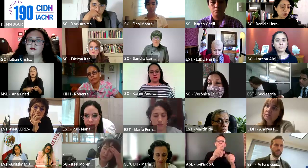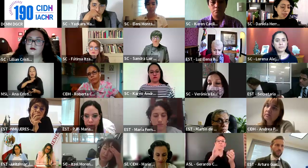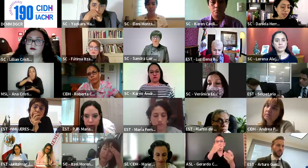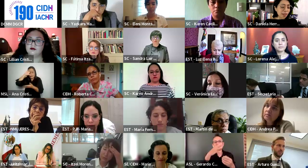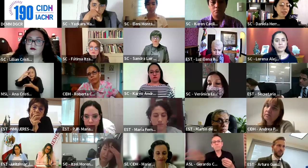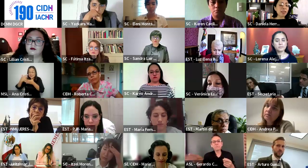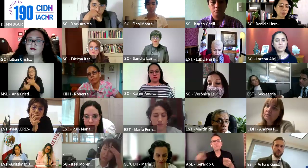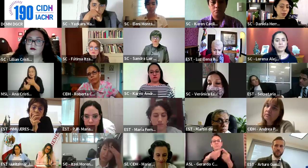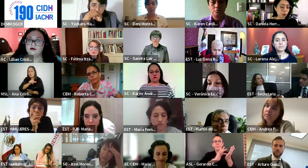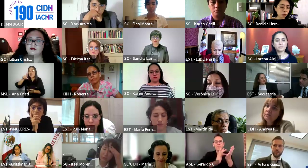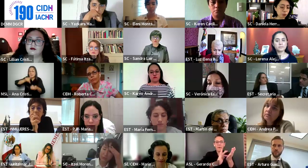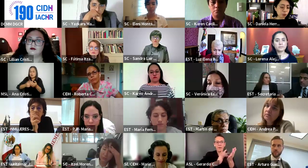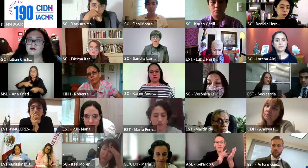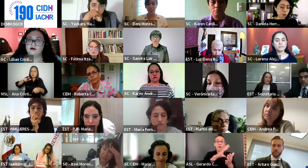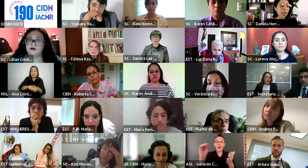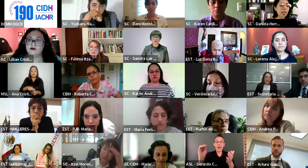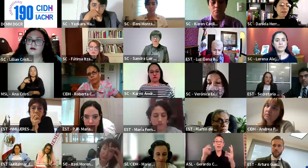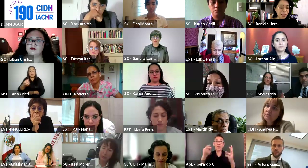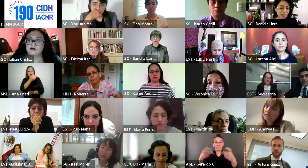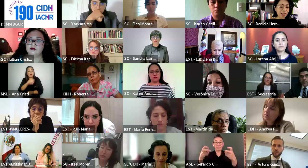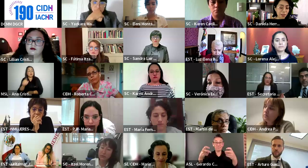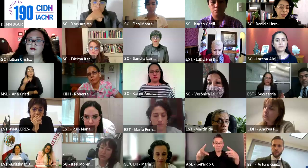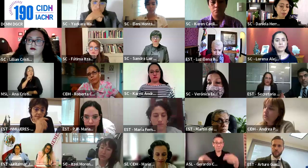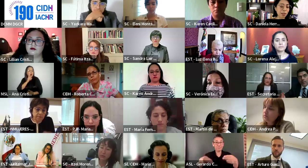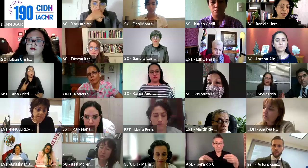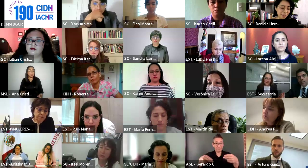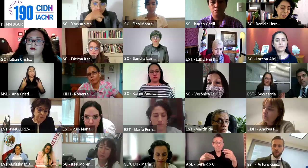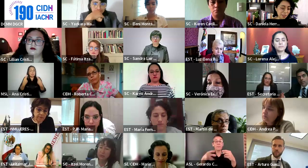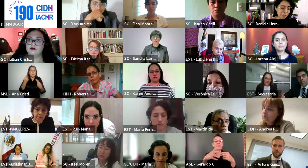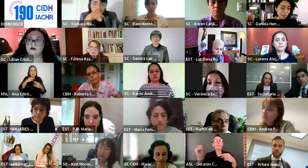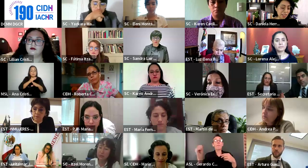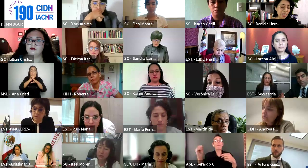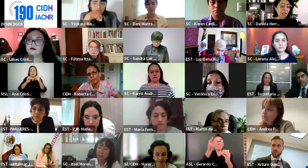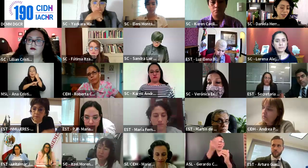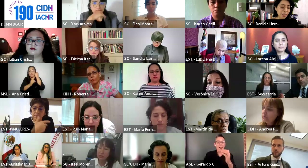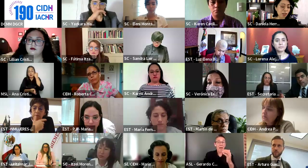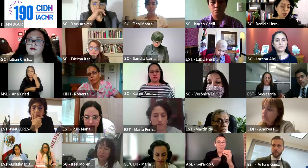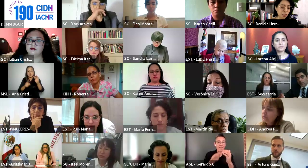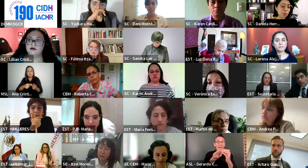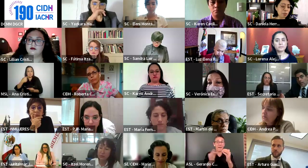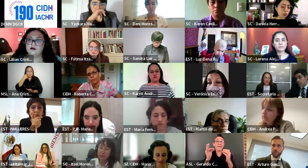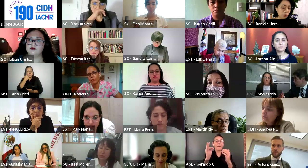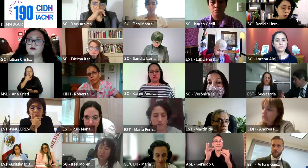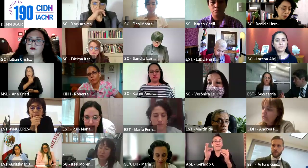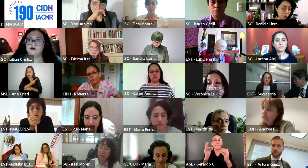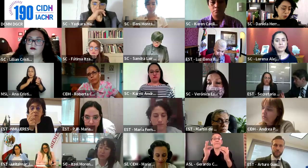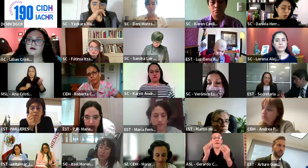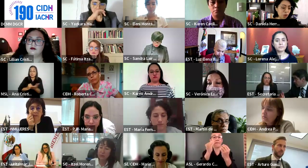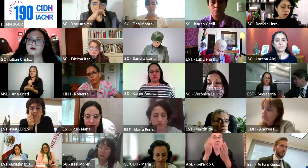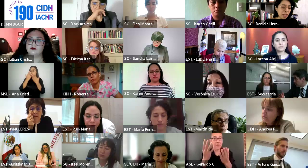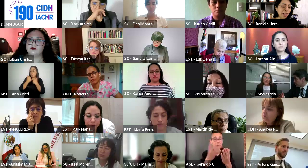esterilización forzada y el abandono, la falta de libertad para decidir y la falta de consentimiento